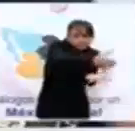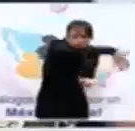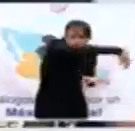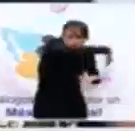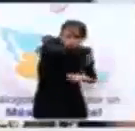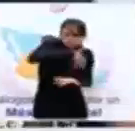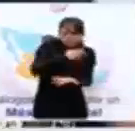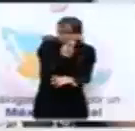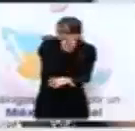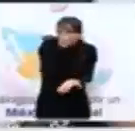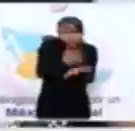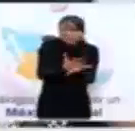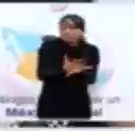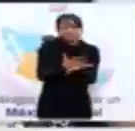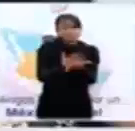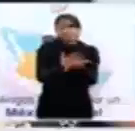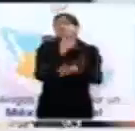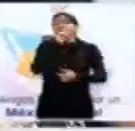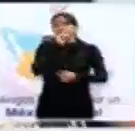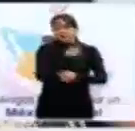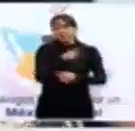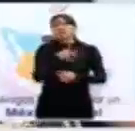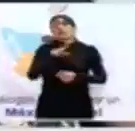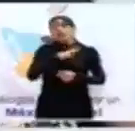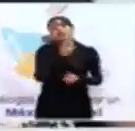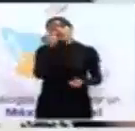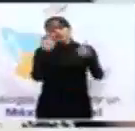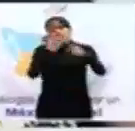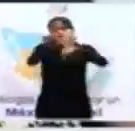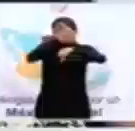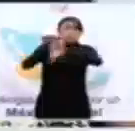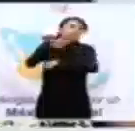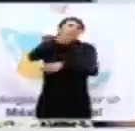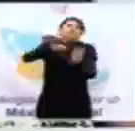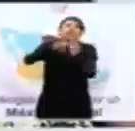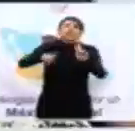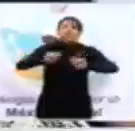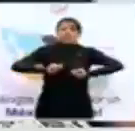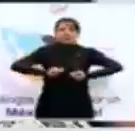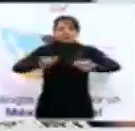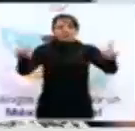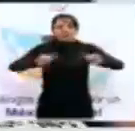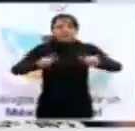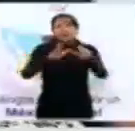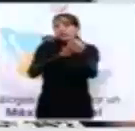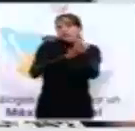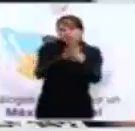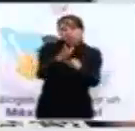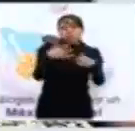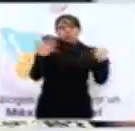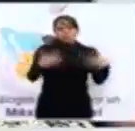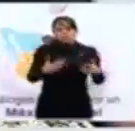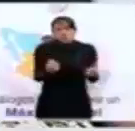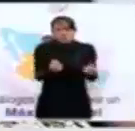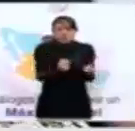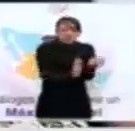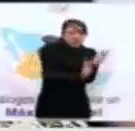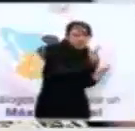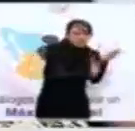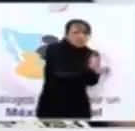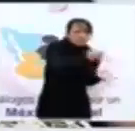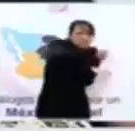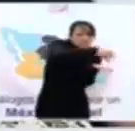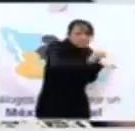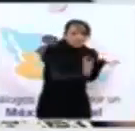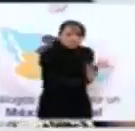también encontramos en algunos estados, como por ejemplo el estado de Tlaxcala, una producción de hortalizas muy significativa en manos